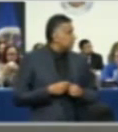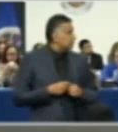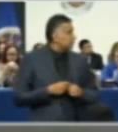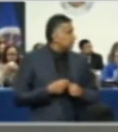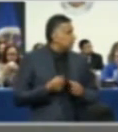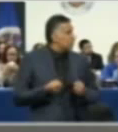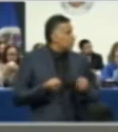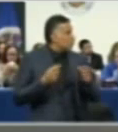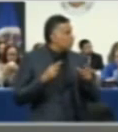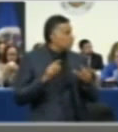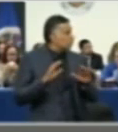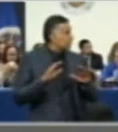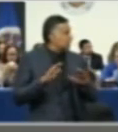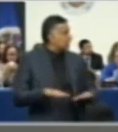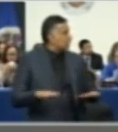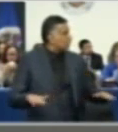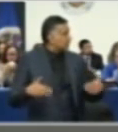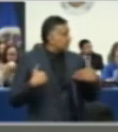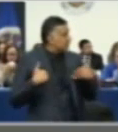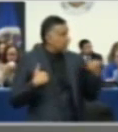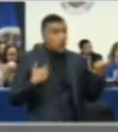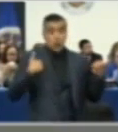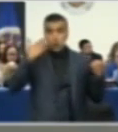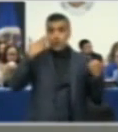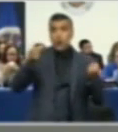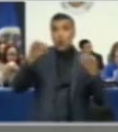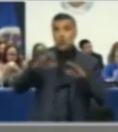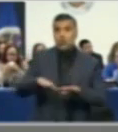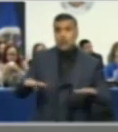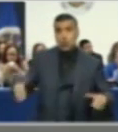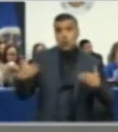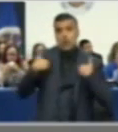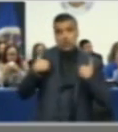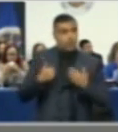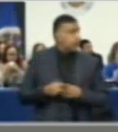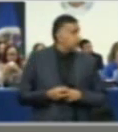¿Y cuántos hijos te gustaría tener? No, no sé. Pero sí te